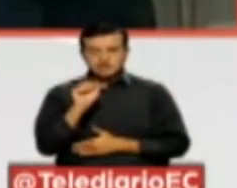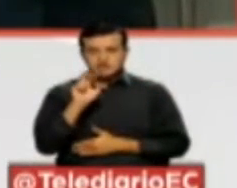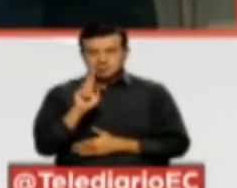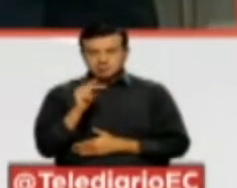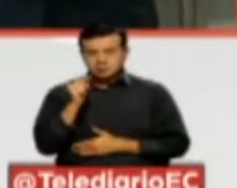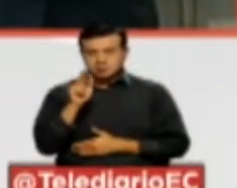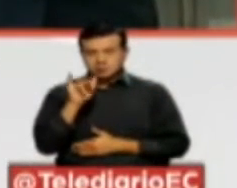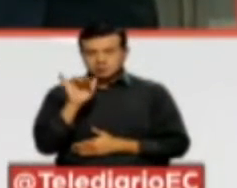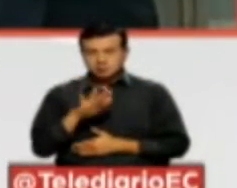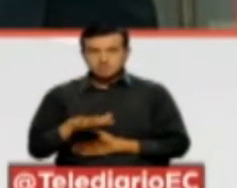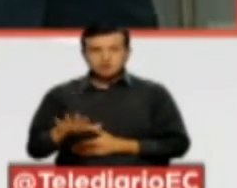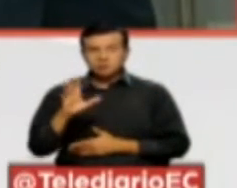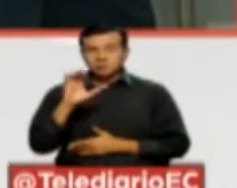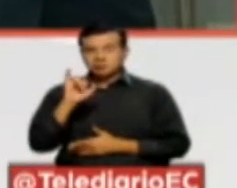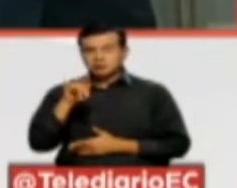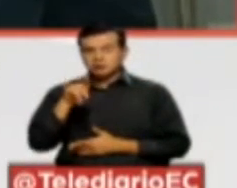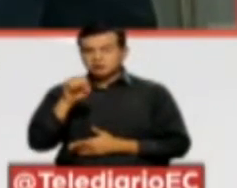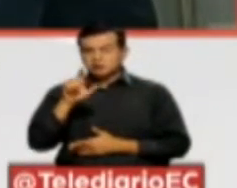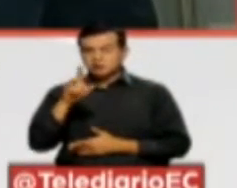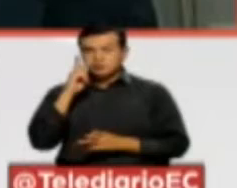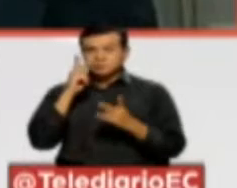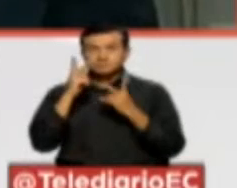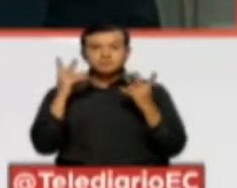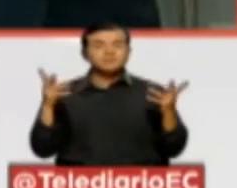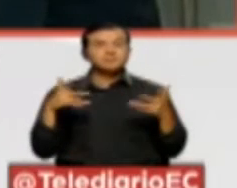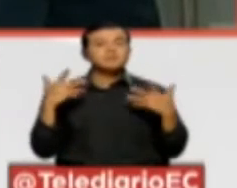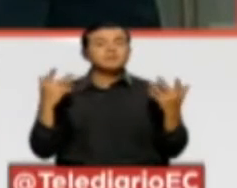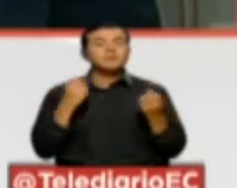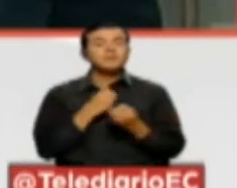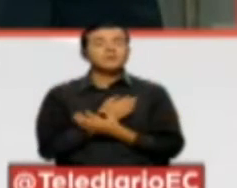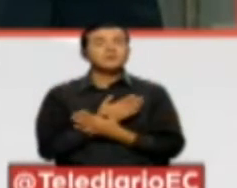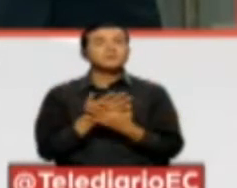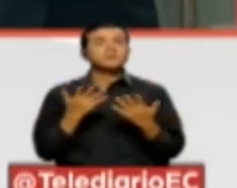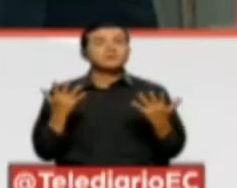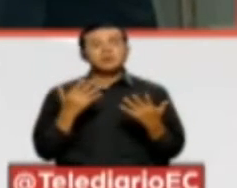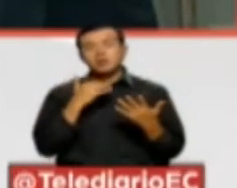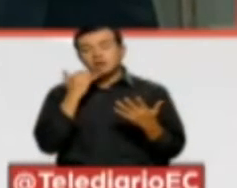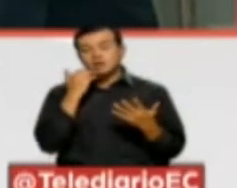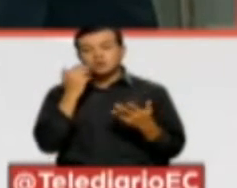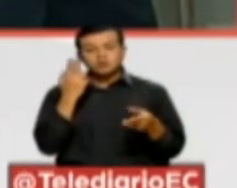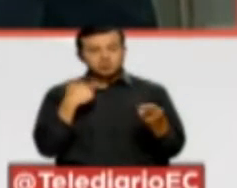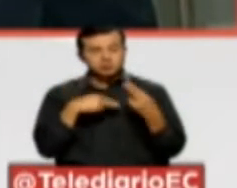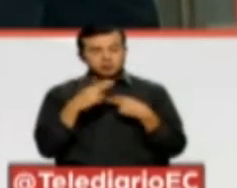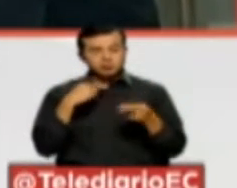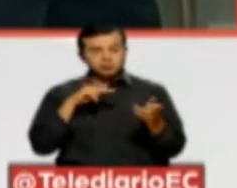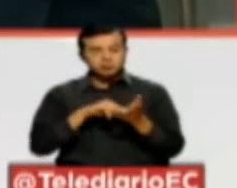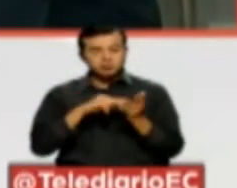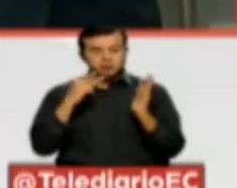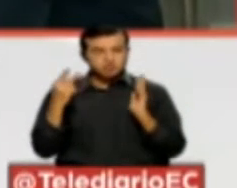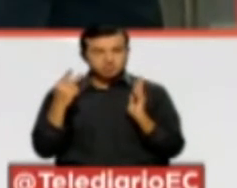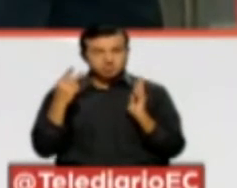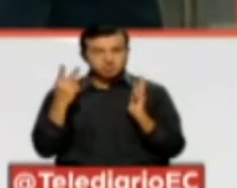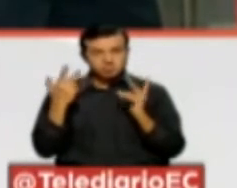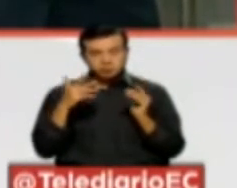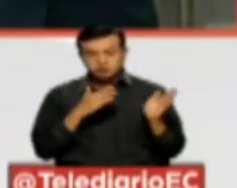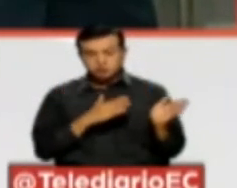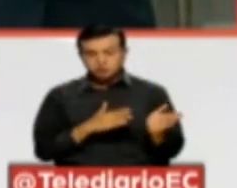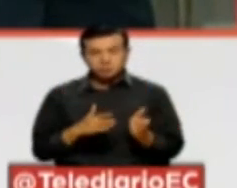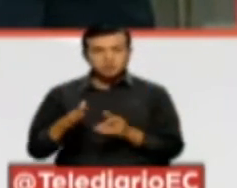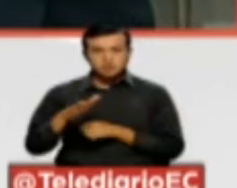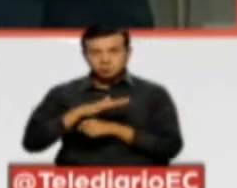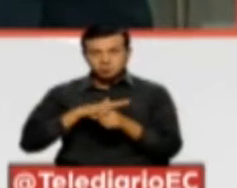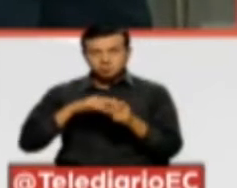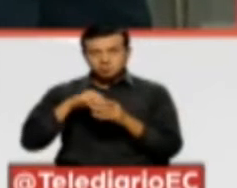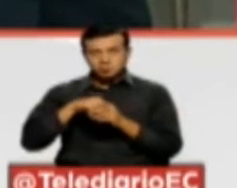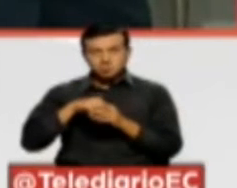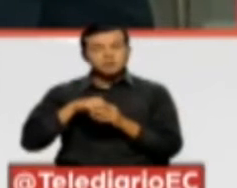encuentra en Ciespal, en vivo y en directo, y nos va a contar sobre algunos emprendimientos tecnológicos que se desarrollan en